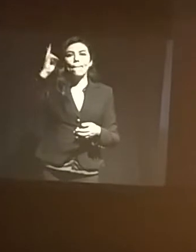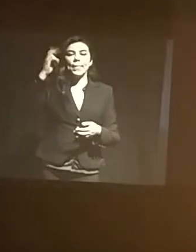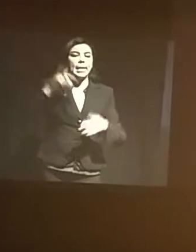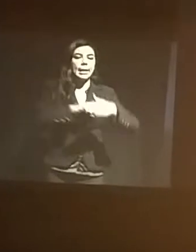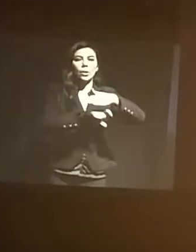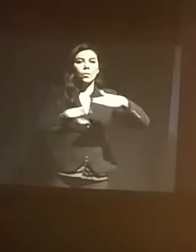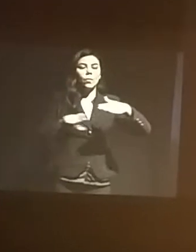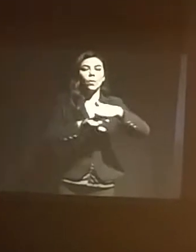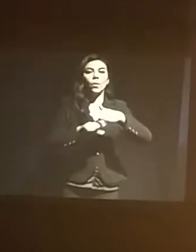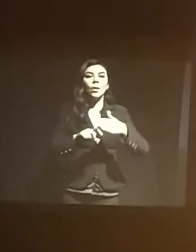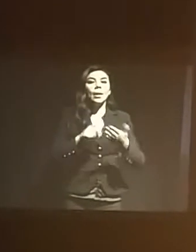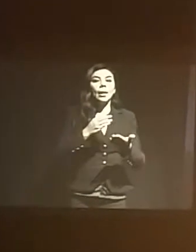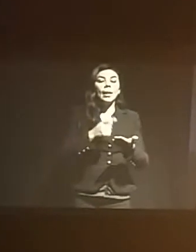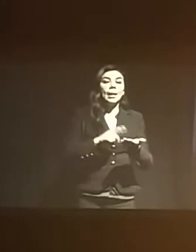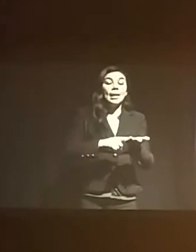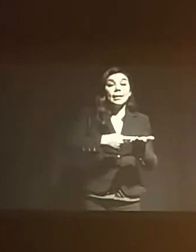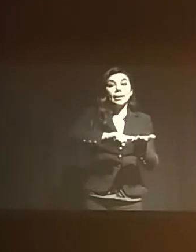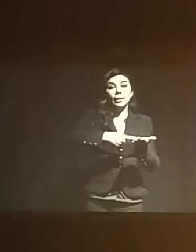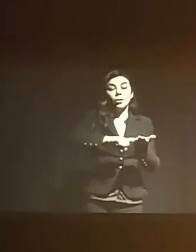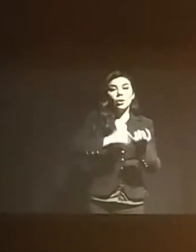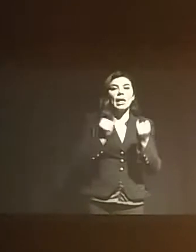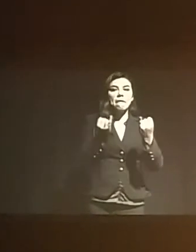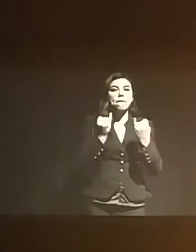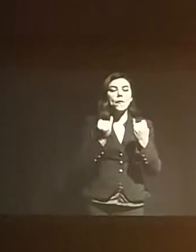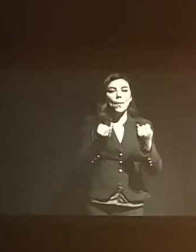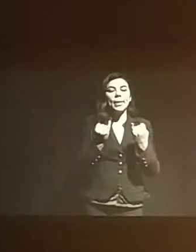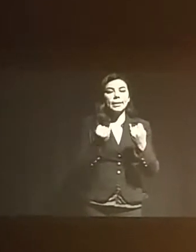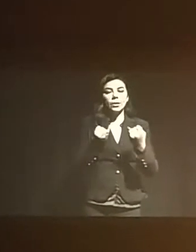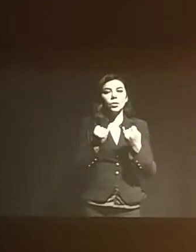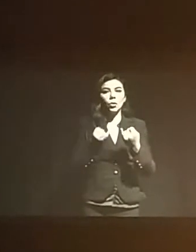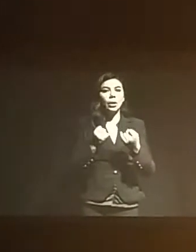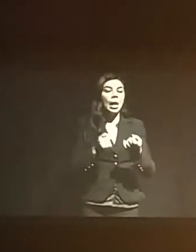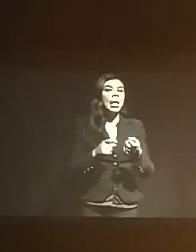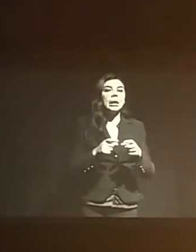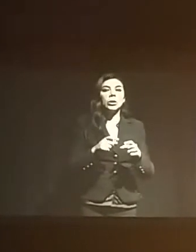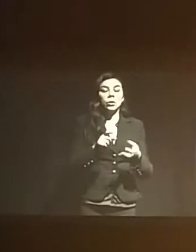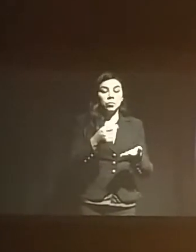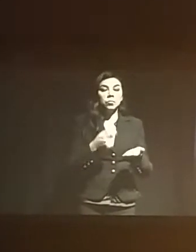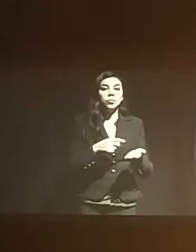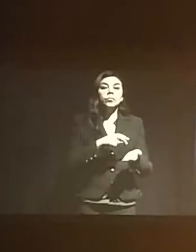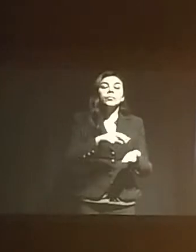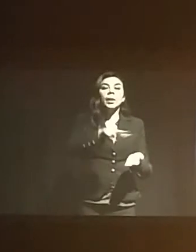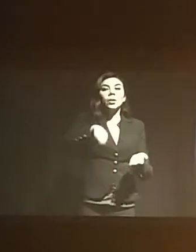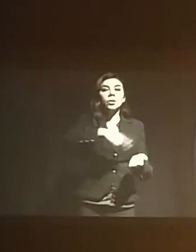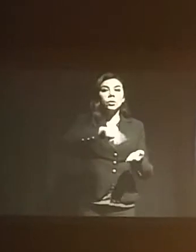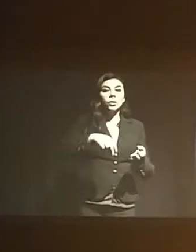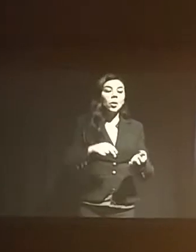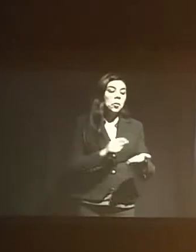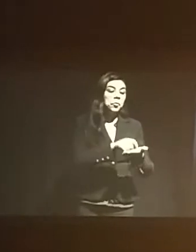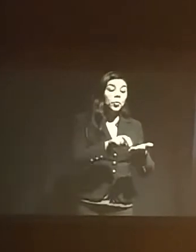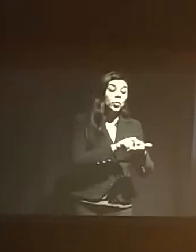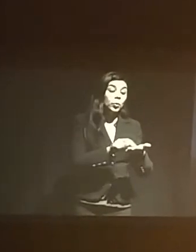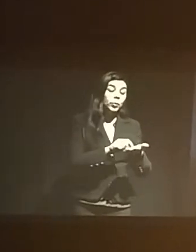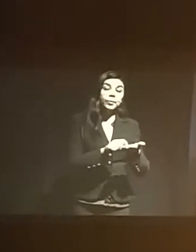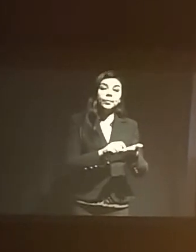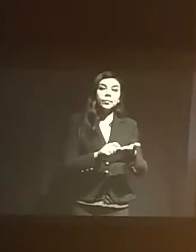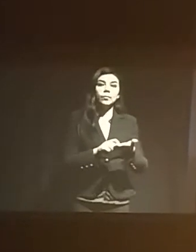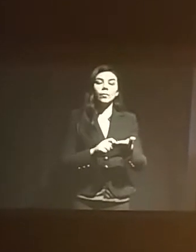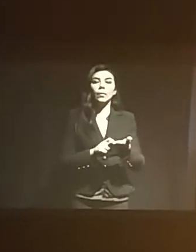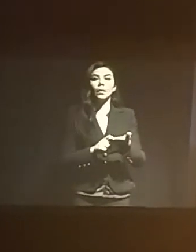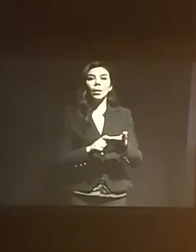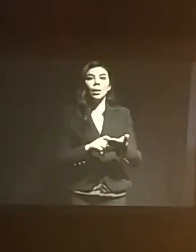las tecnologías de información y comunicación a las que estamos ya nosotros conectados, y en las tecnologías o en las